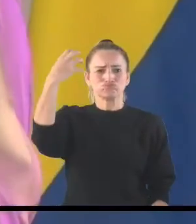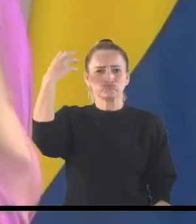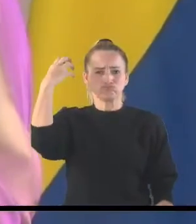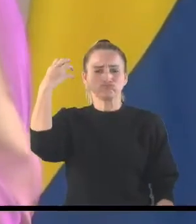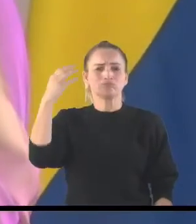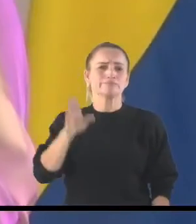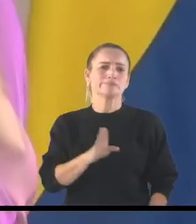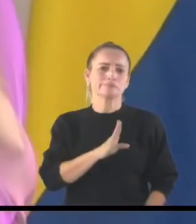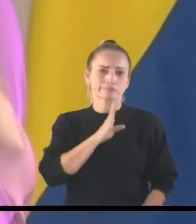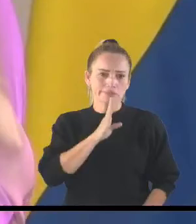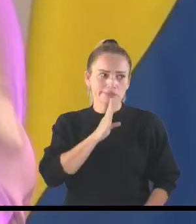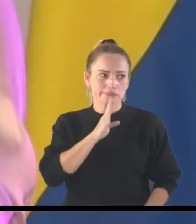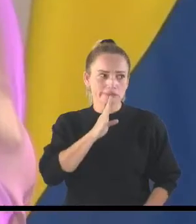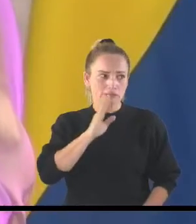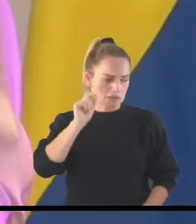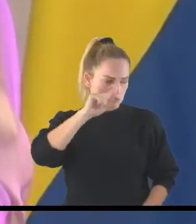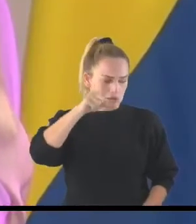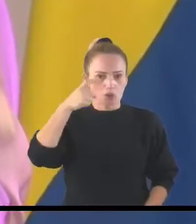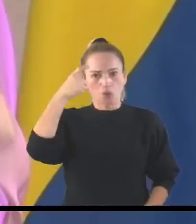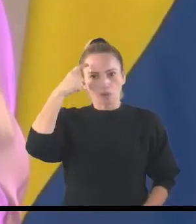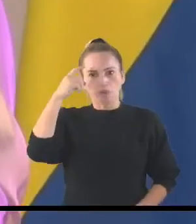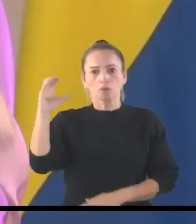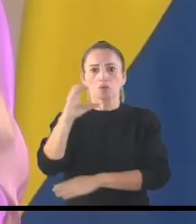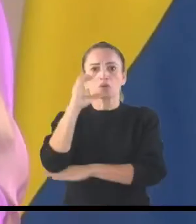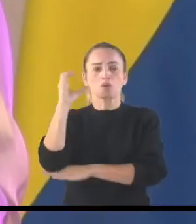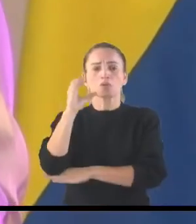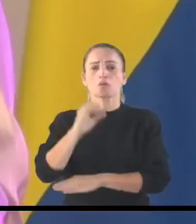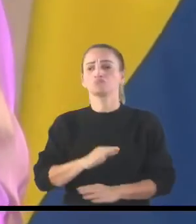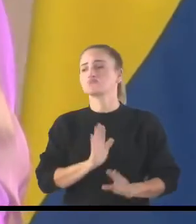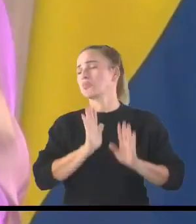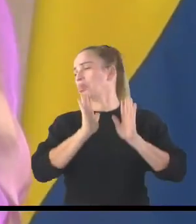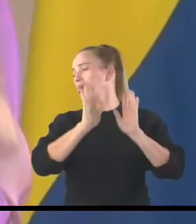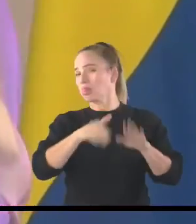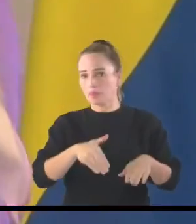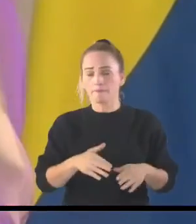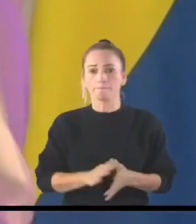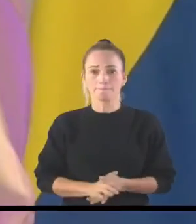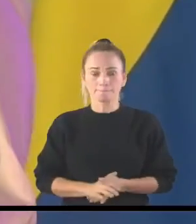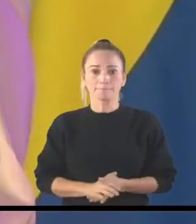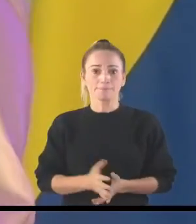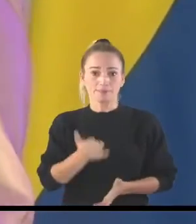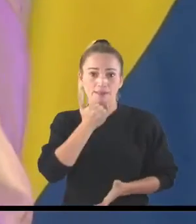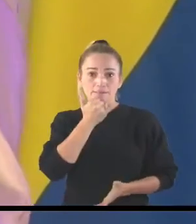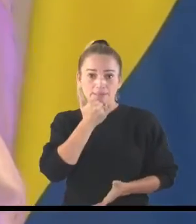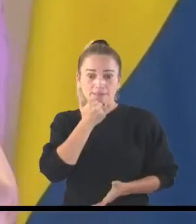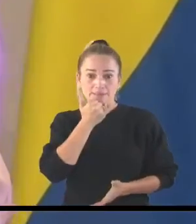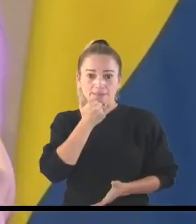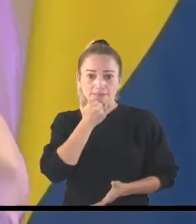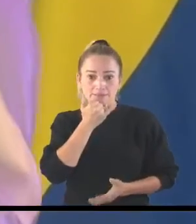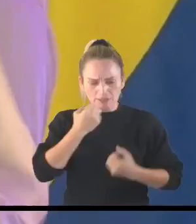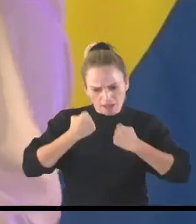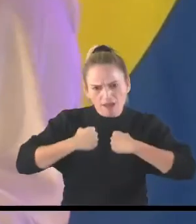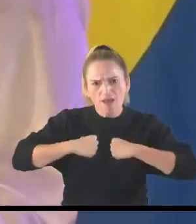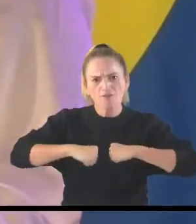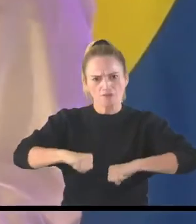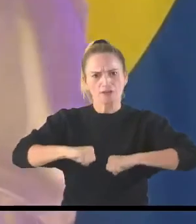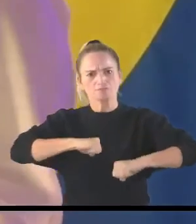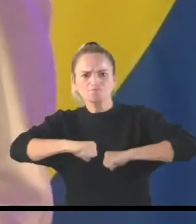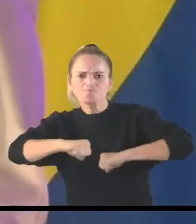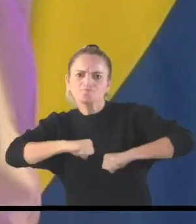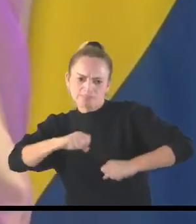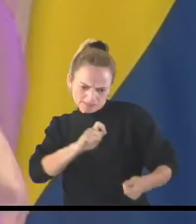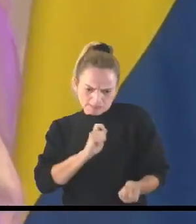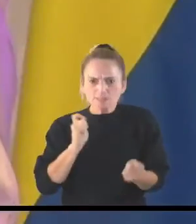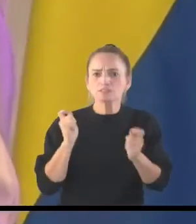que hicieron quienes gobernaron este país. Y eso entonces implica un esfuerzo